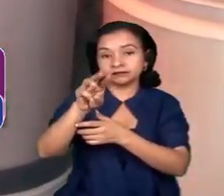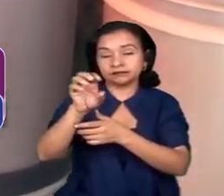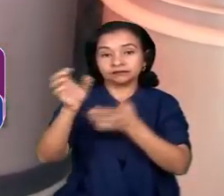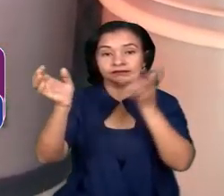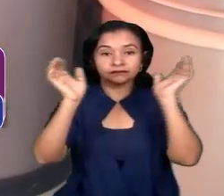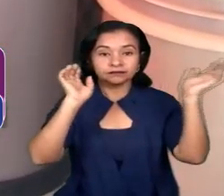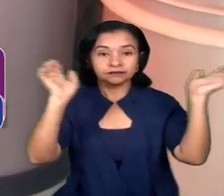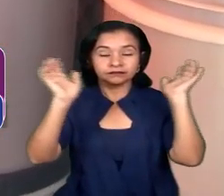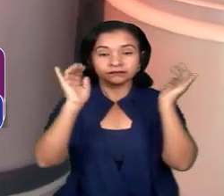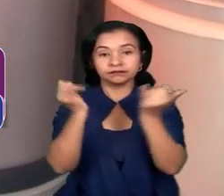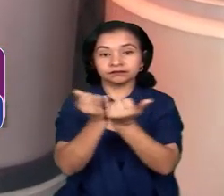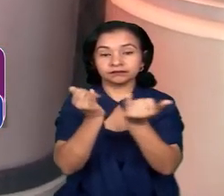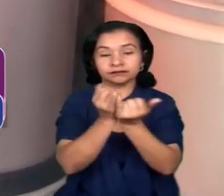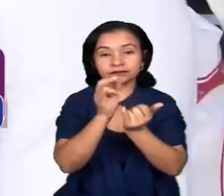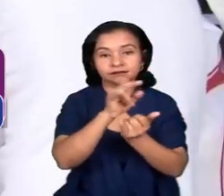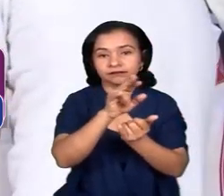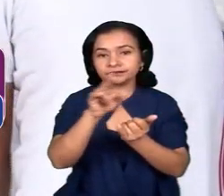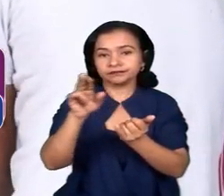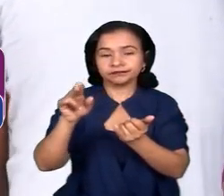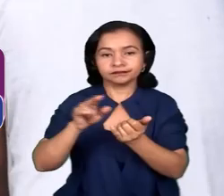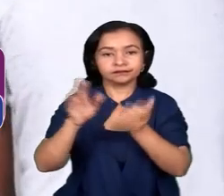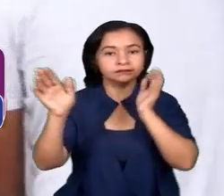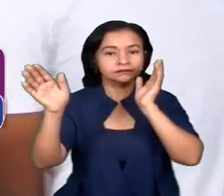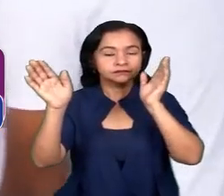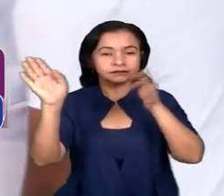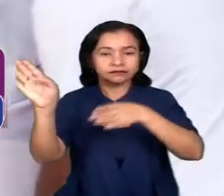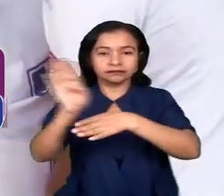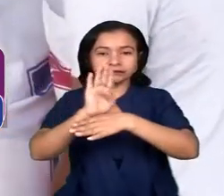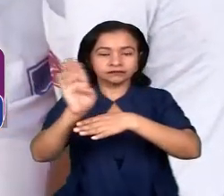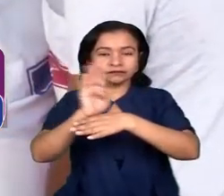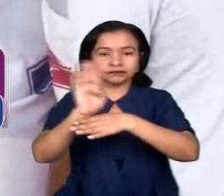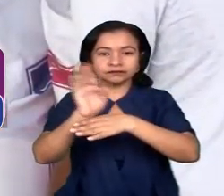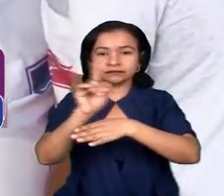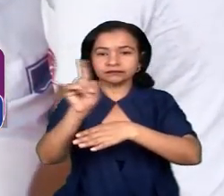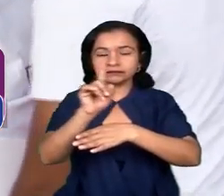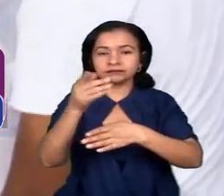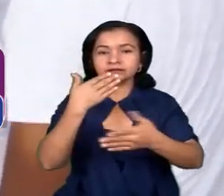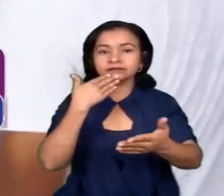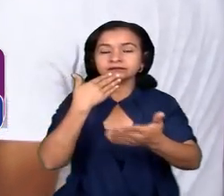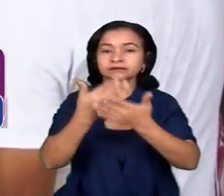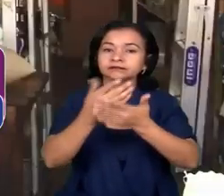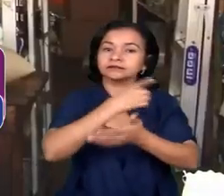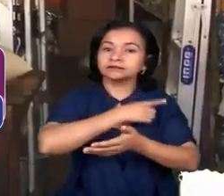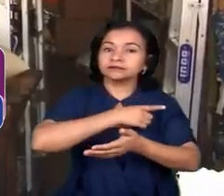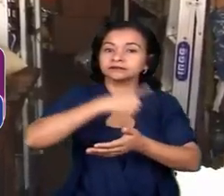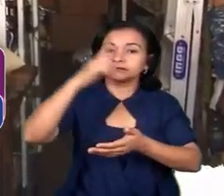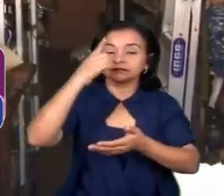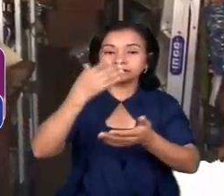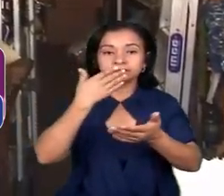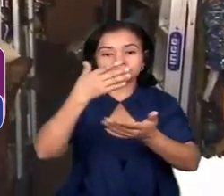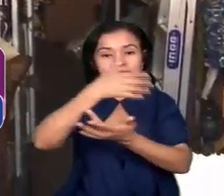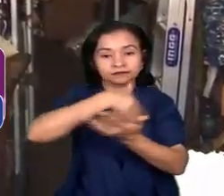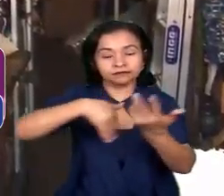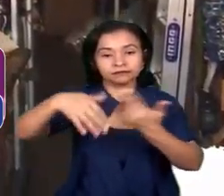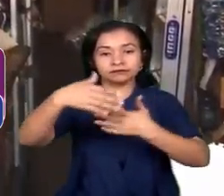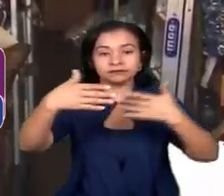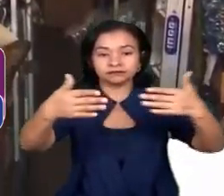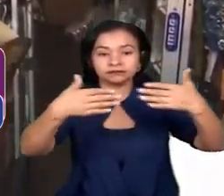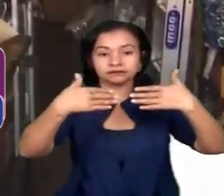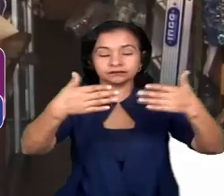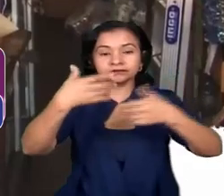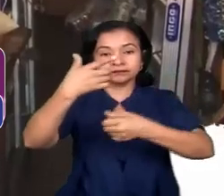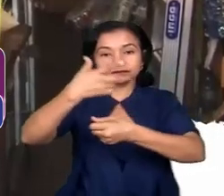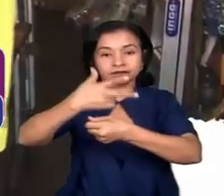también los mismos bancos ya no están. Gracias a Dios, pues nosotros tenemos buenas relaciones con Panamá, Guatemala,